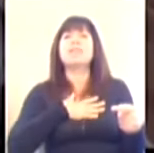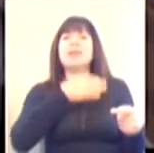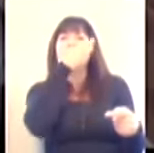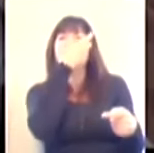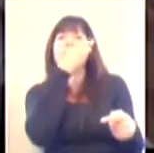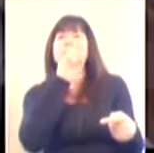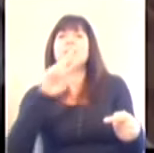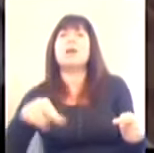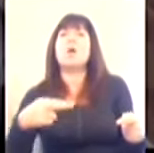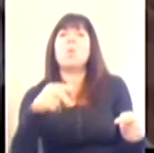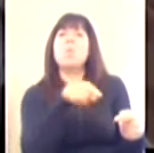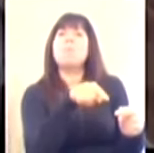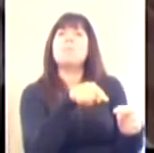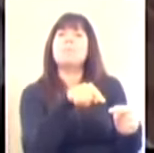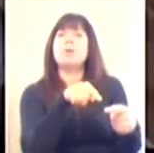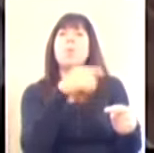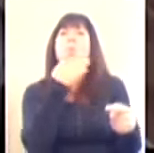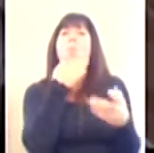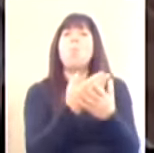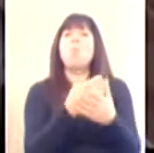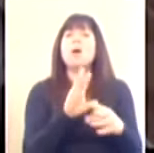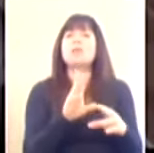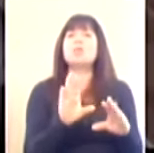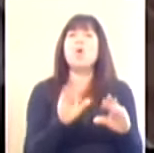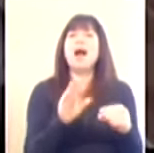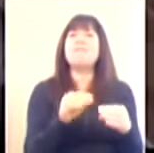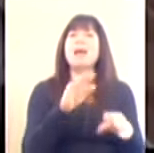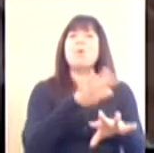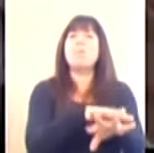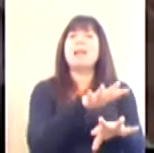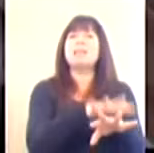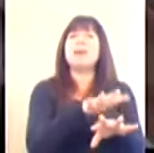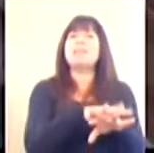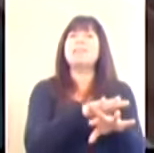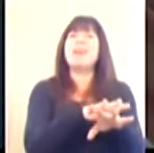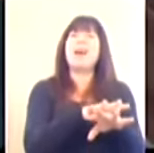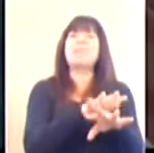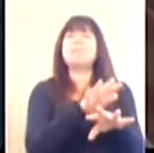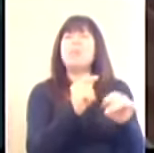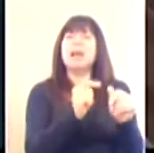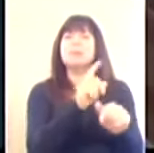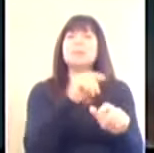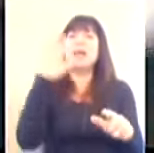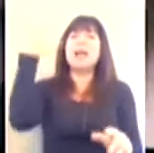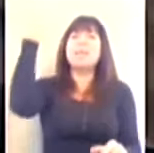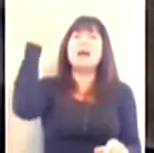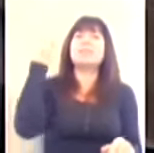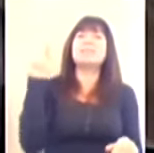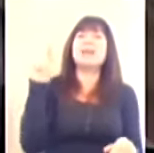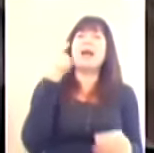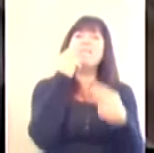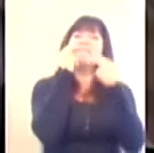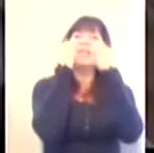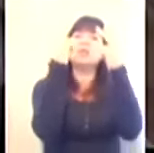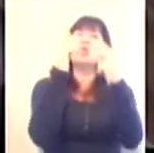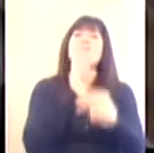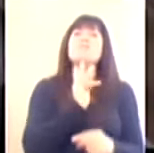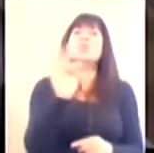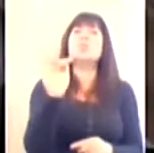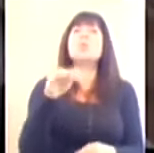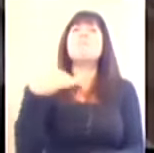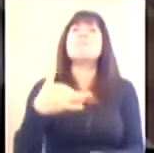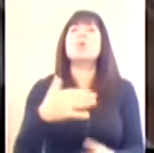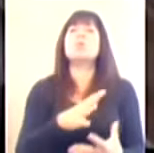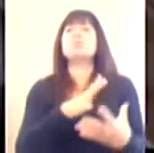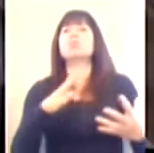retomar es que cuando hablamos de esta matemática climática y hablamos de, este, de esta visión a futuro, es muy